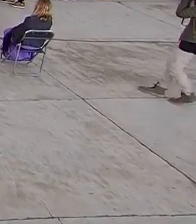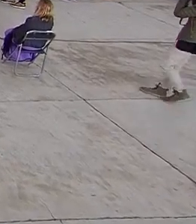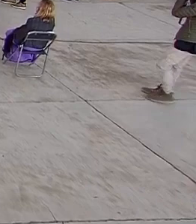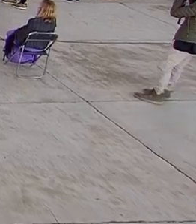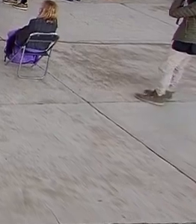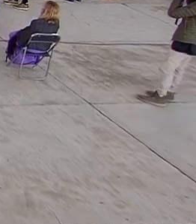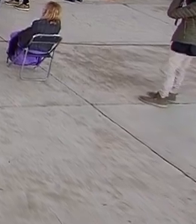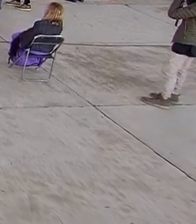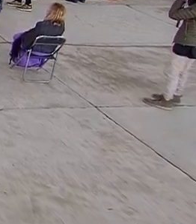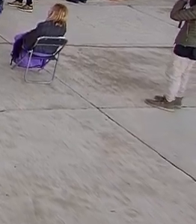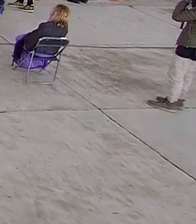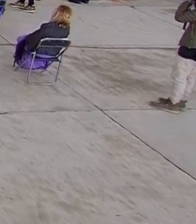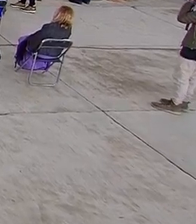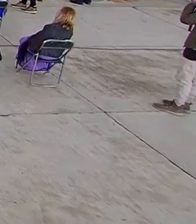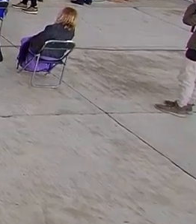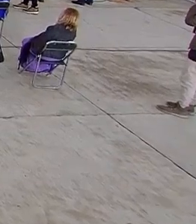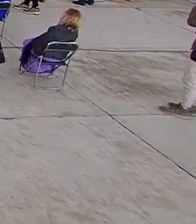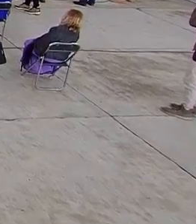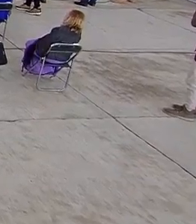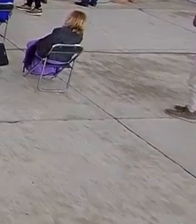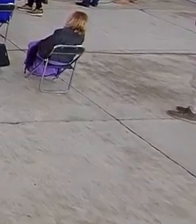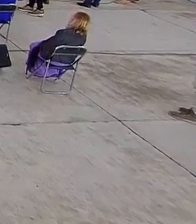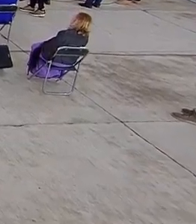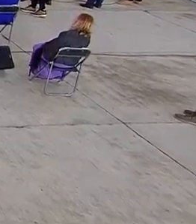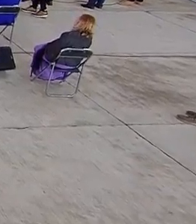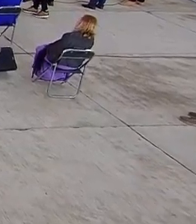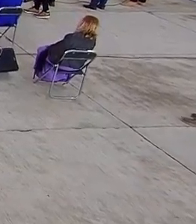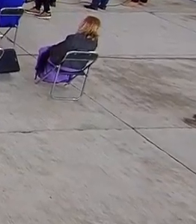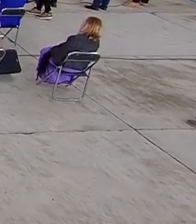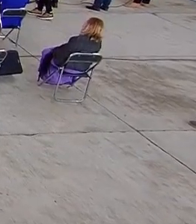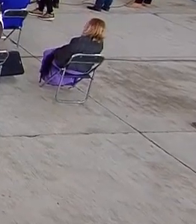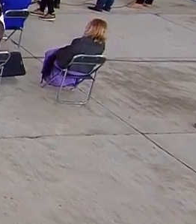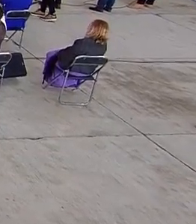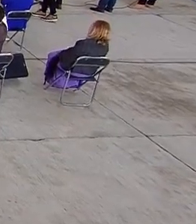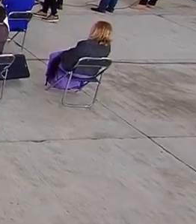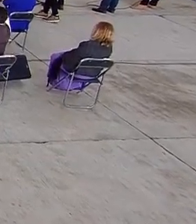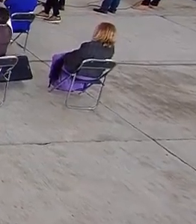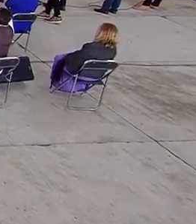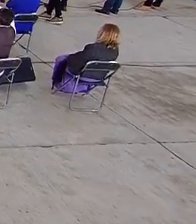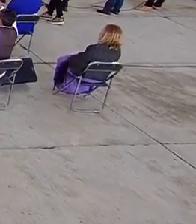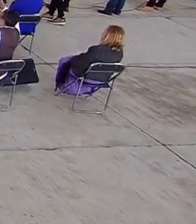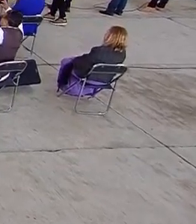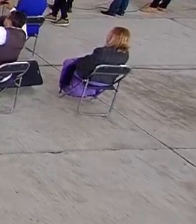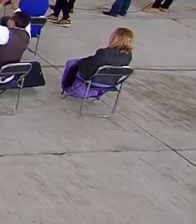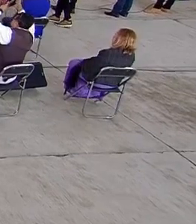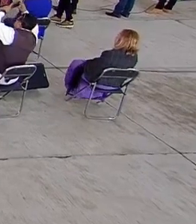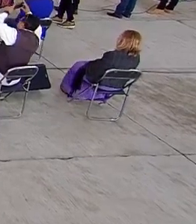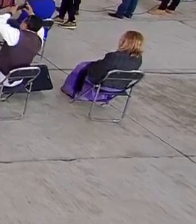Pues nos da muchísimo gusto estar aquí en Oaxaca este día